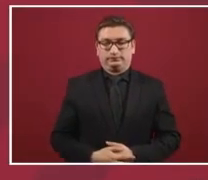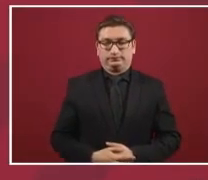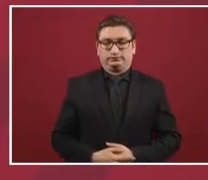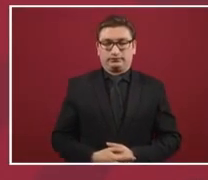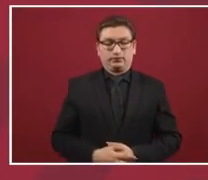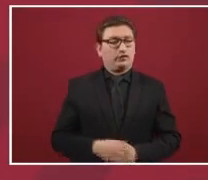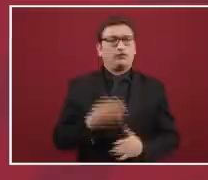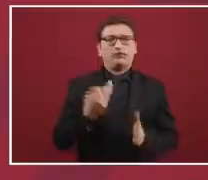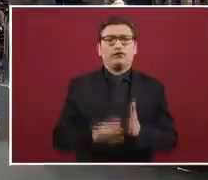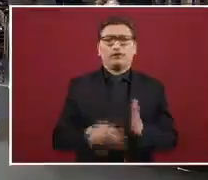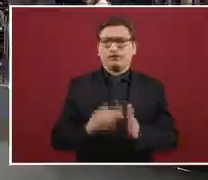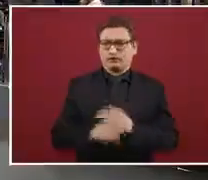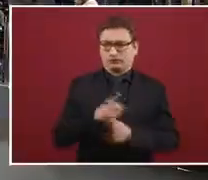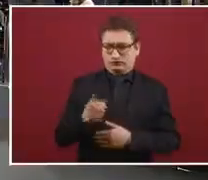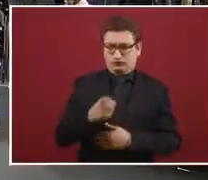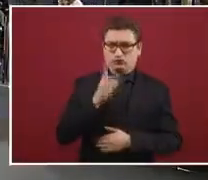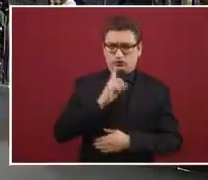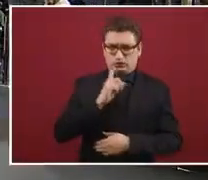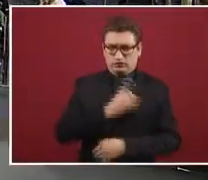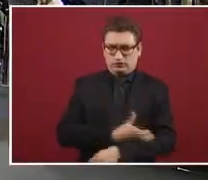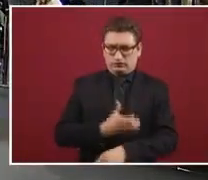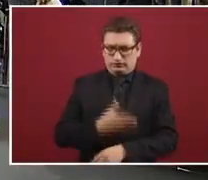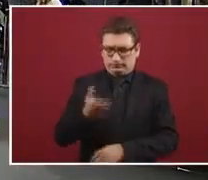Falta otra compañera.